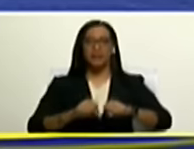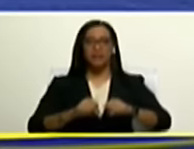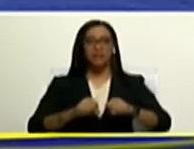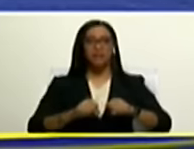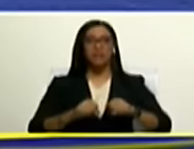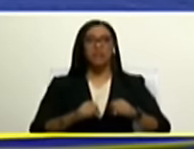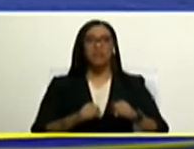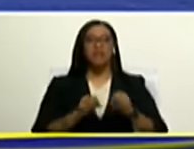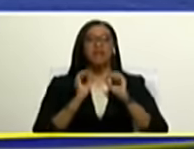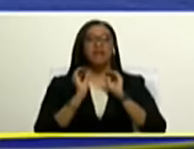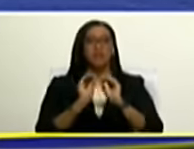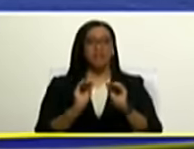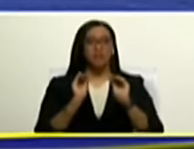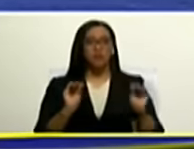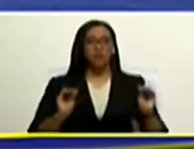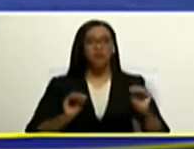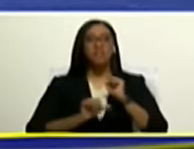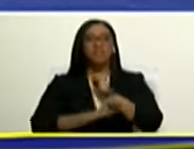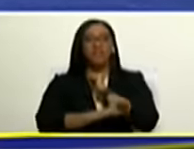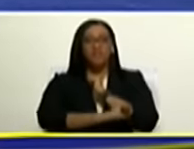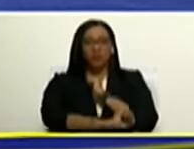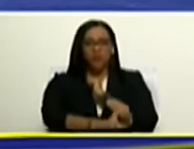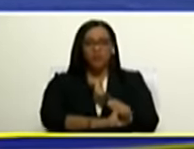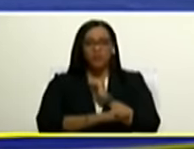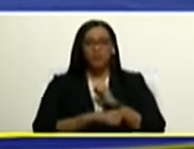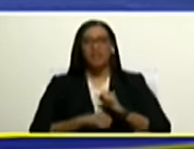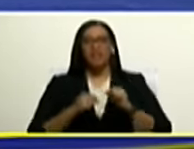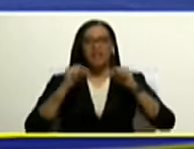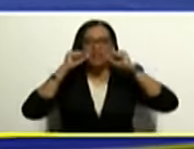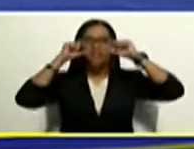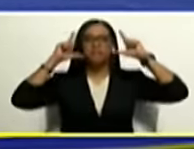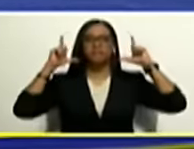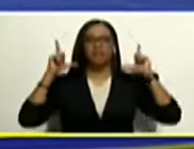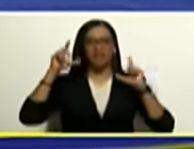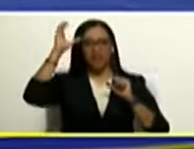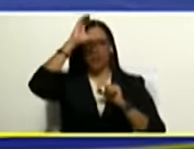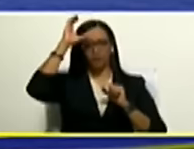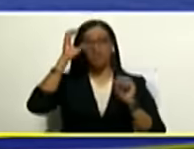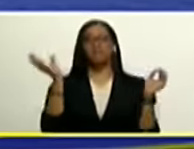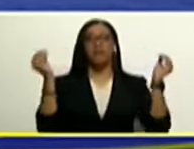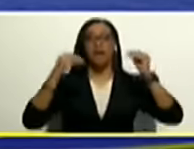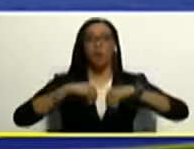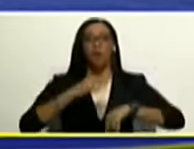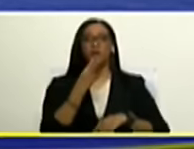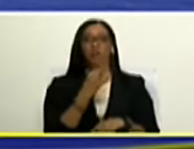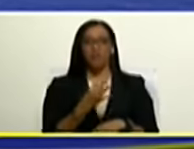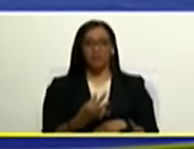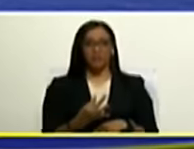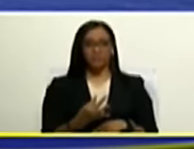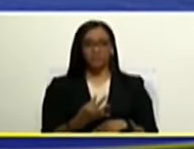la denuncia del fraude, el despertar de la conciencia y el Acuerdo de Ginebra.